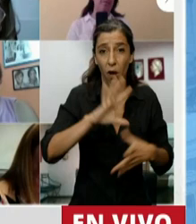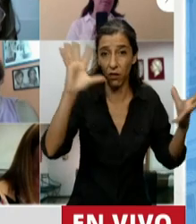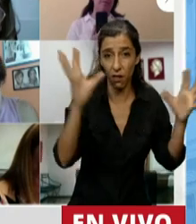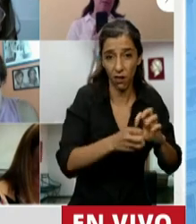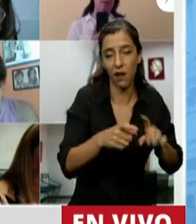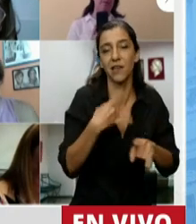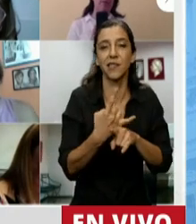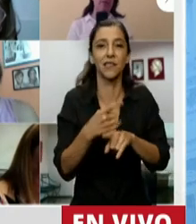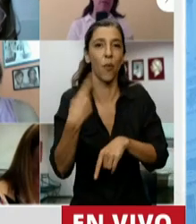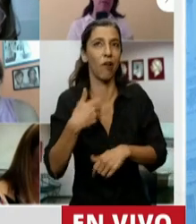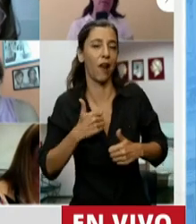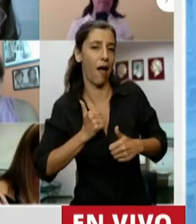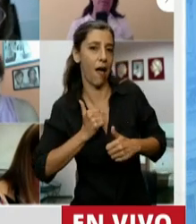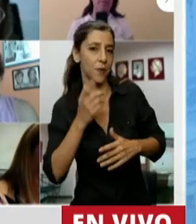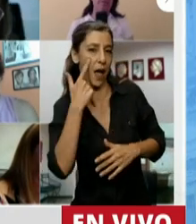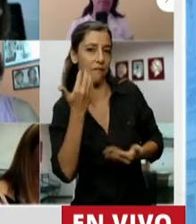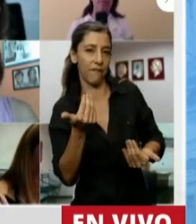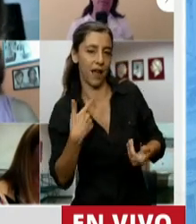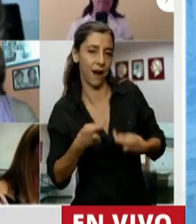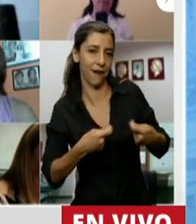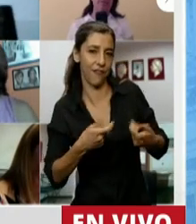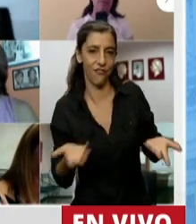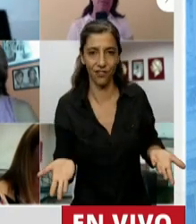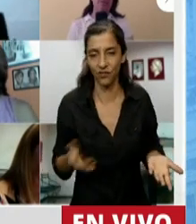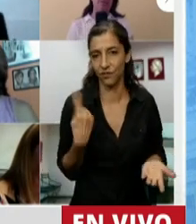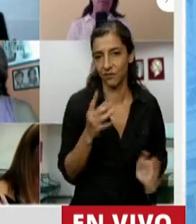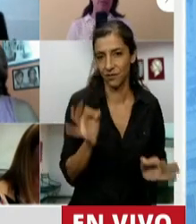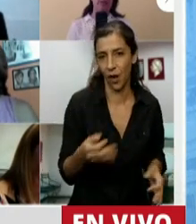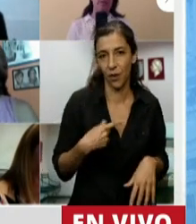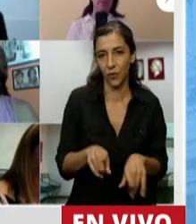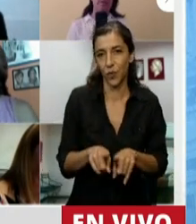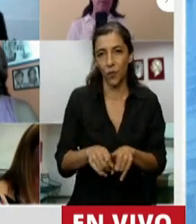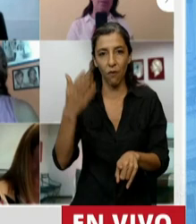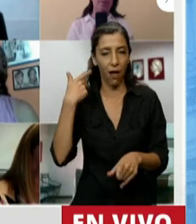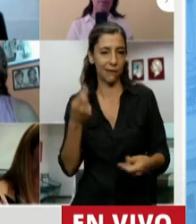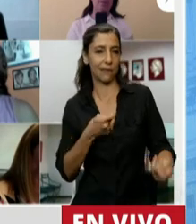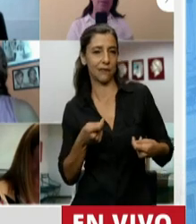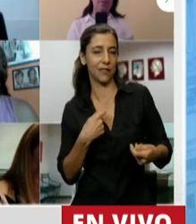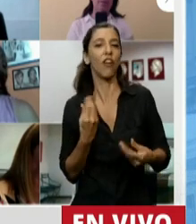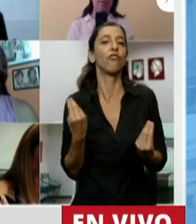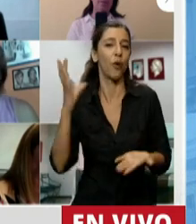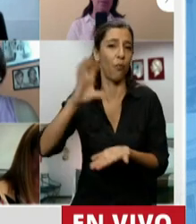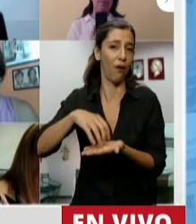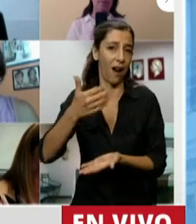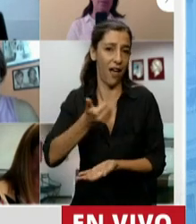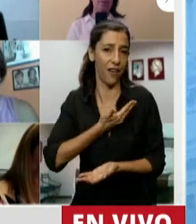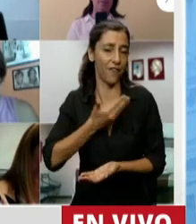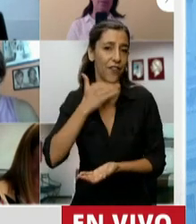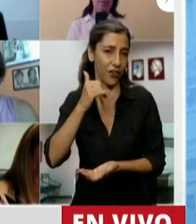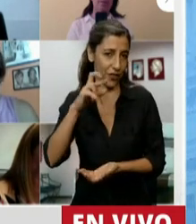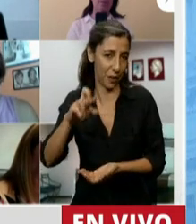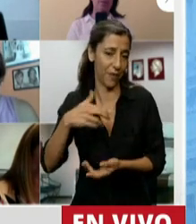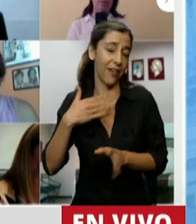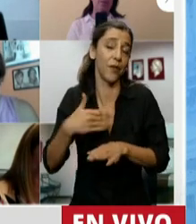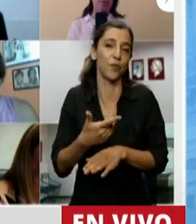siempre hay alguien esperando para hacer algún negocio, como fue en su momento el negocio de las AFJP hasta que llegaron Néstor y